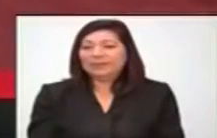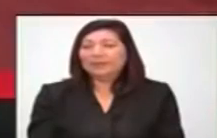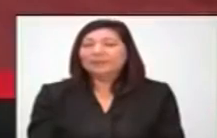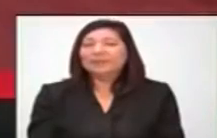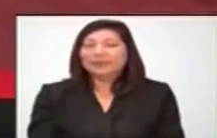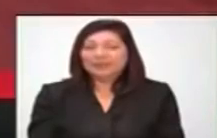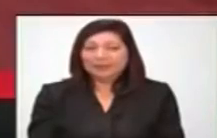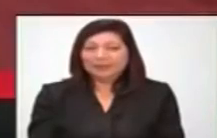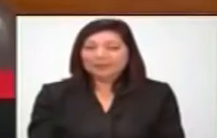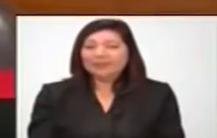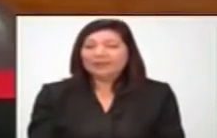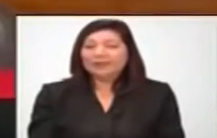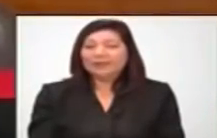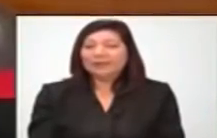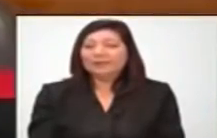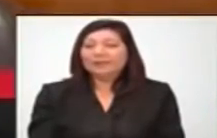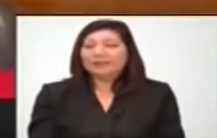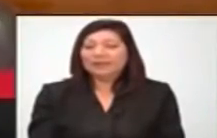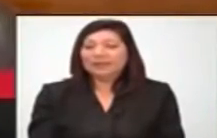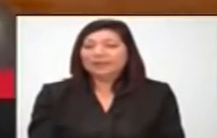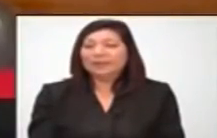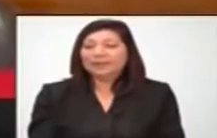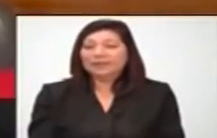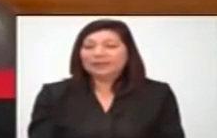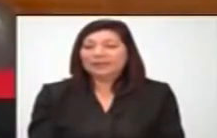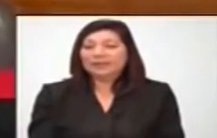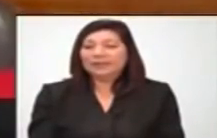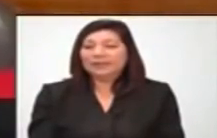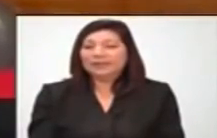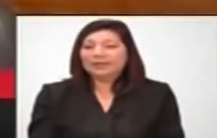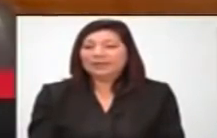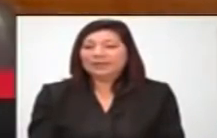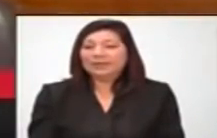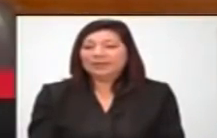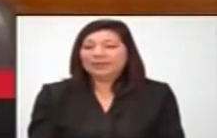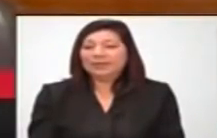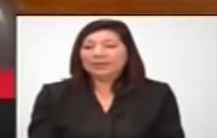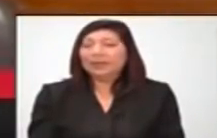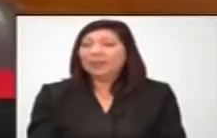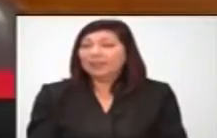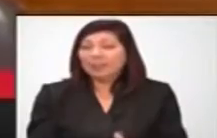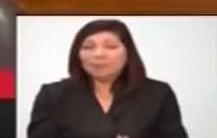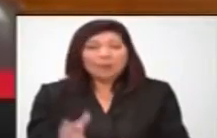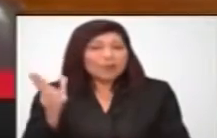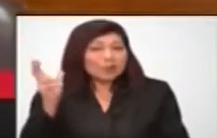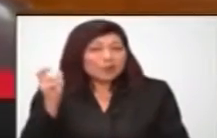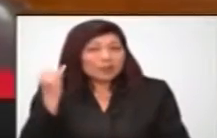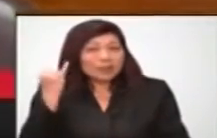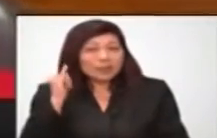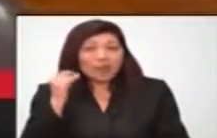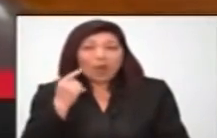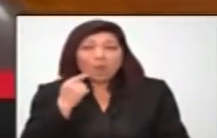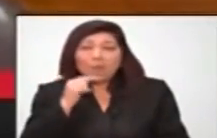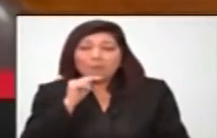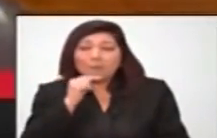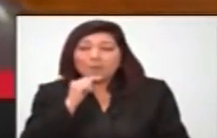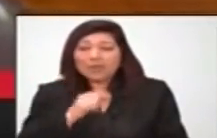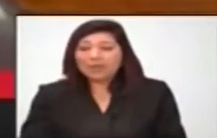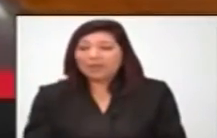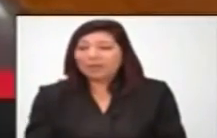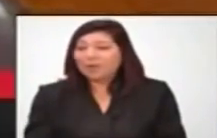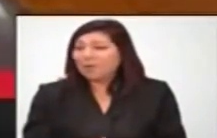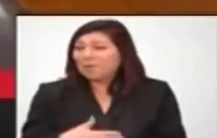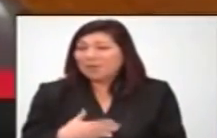Muchas gracias, señora presidenta. Muchas gracias, congresista Montenegro. Lo que pasa es que después de escuchar lo de ideología de género, señora presidenta,